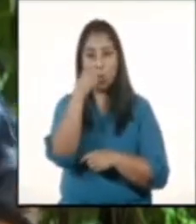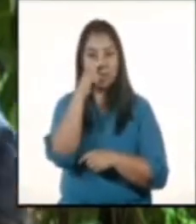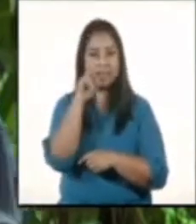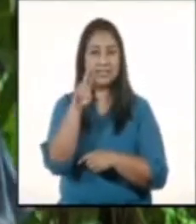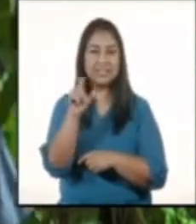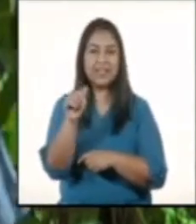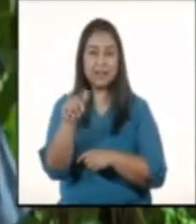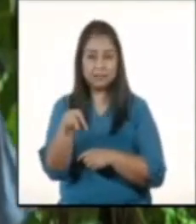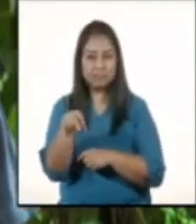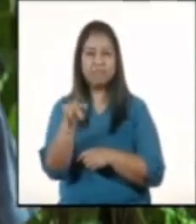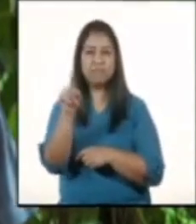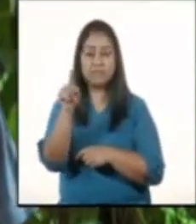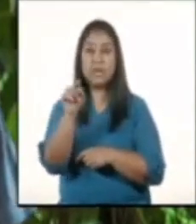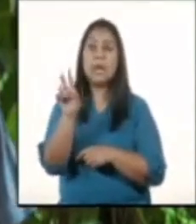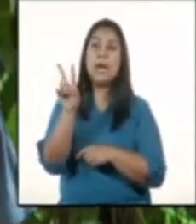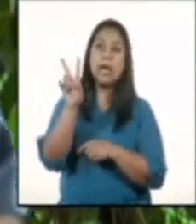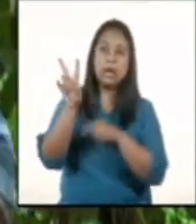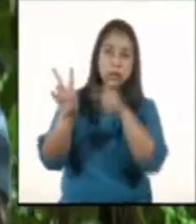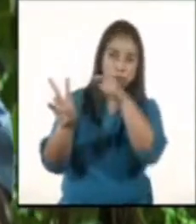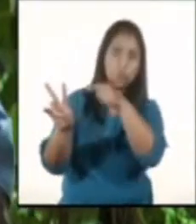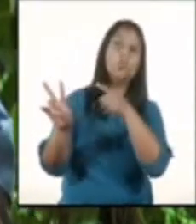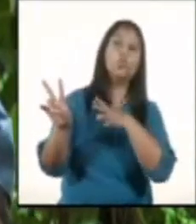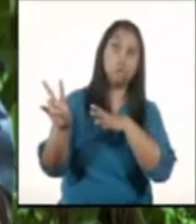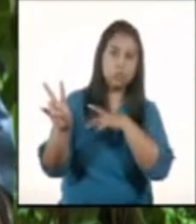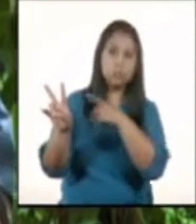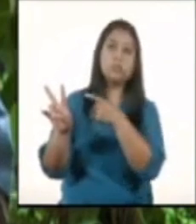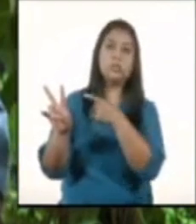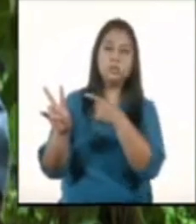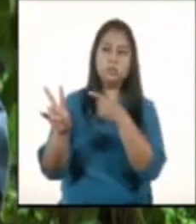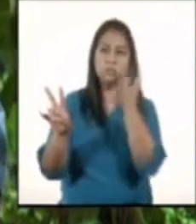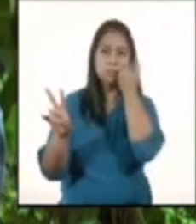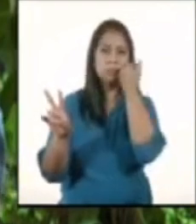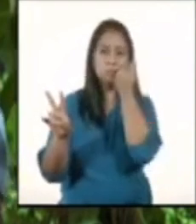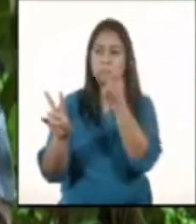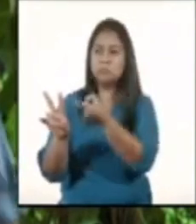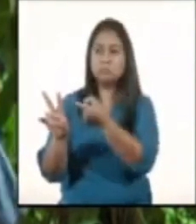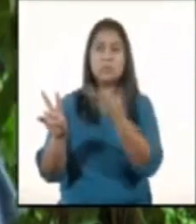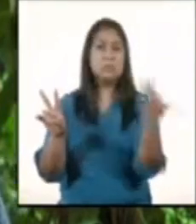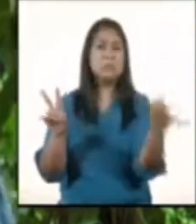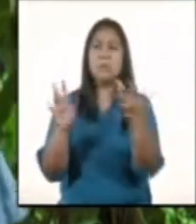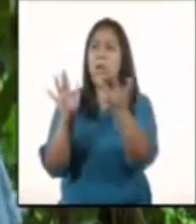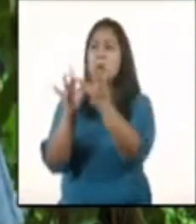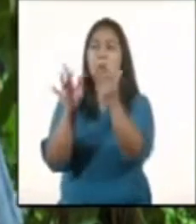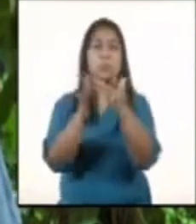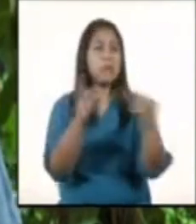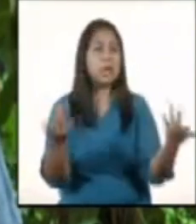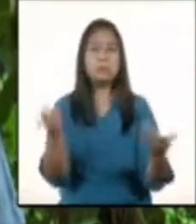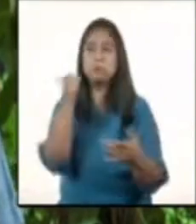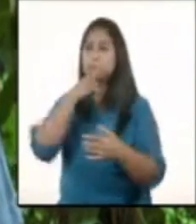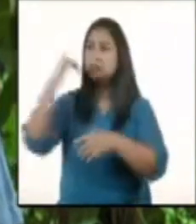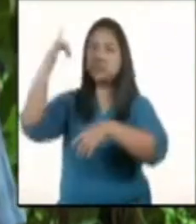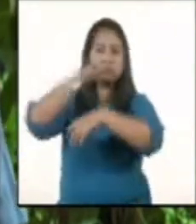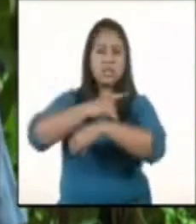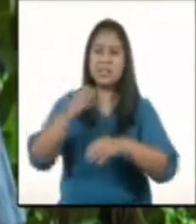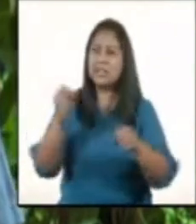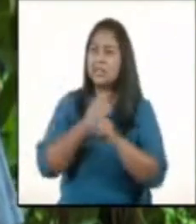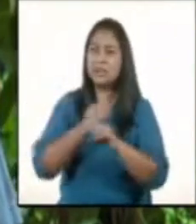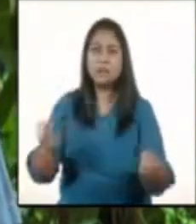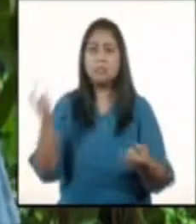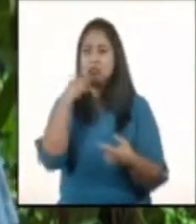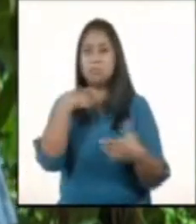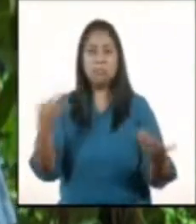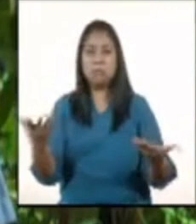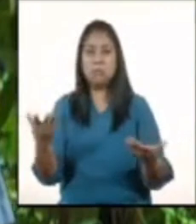se nos han presentado en dicha aldea y que no le encontramos ninguna explicación epidemiológica, y creemos